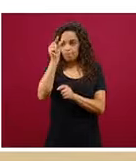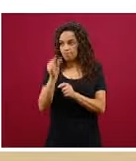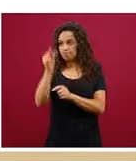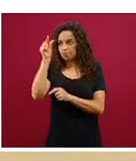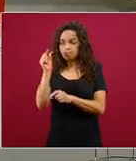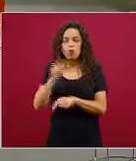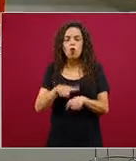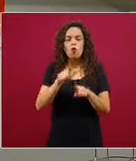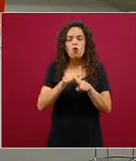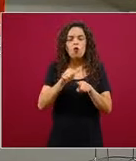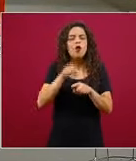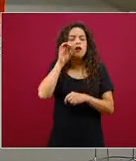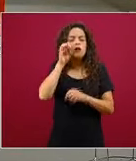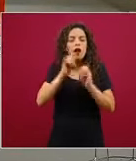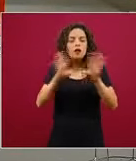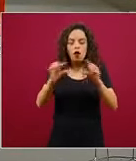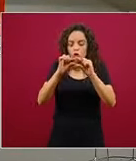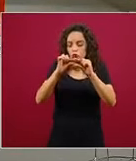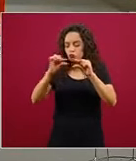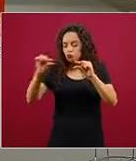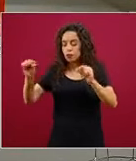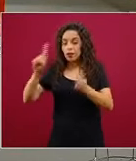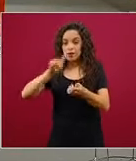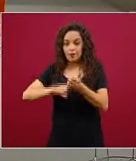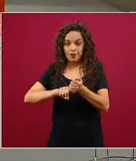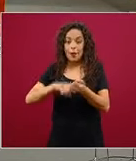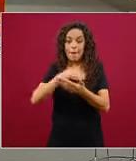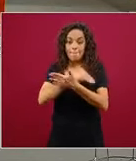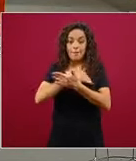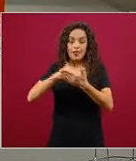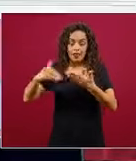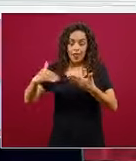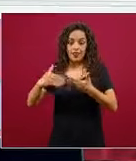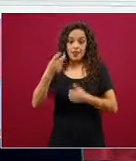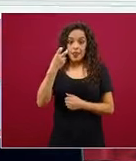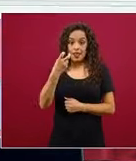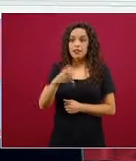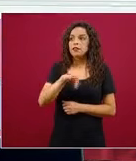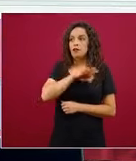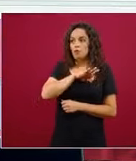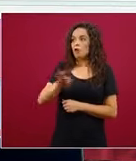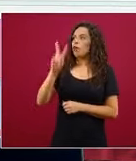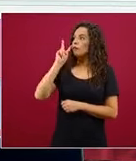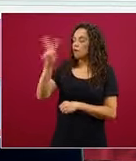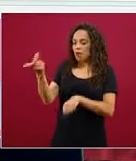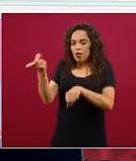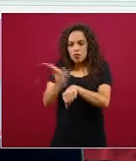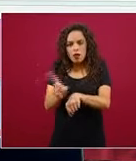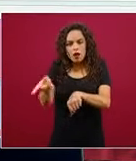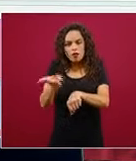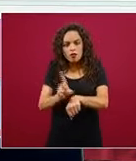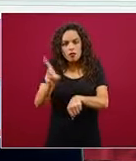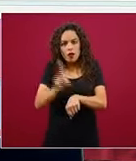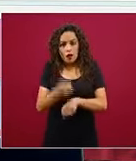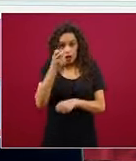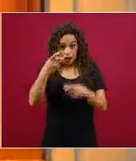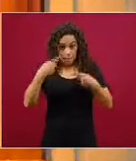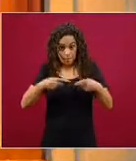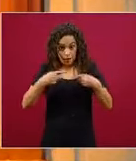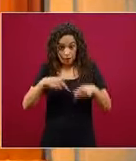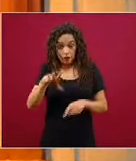claro que están en la mitad de las otras dos. Entonces, lo que nosotros hacemos día con día es a estas personas